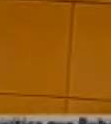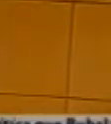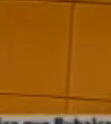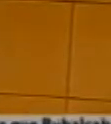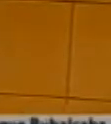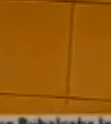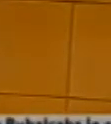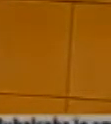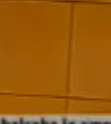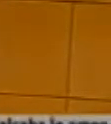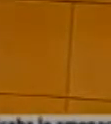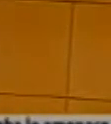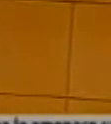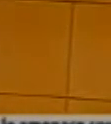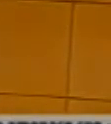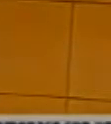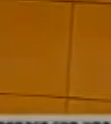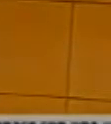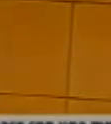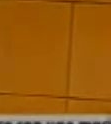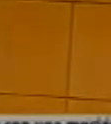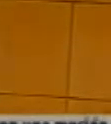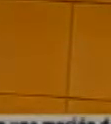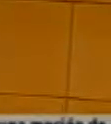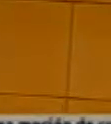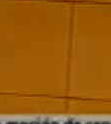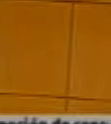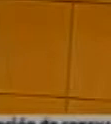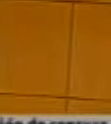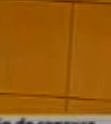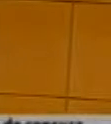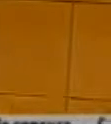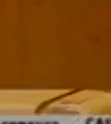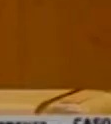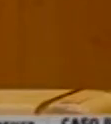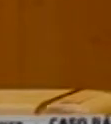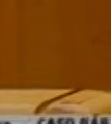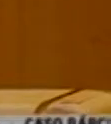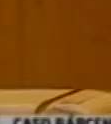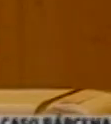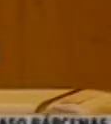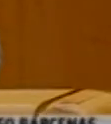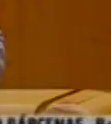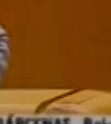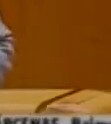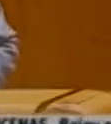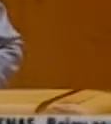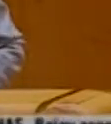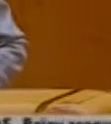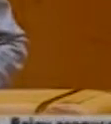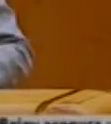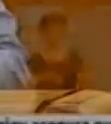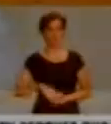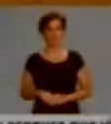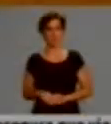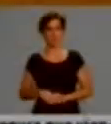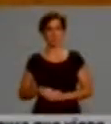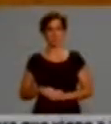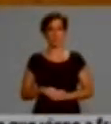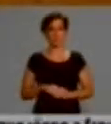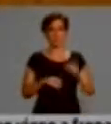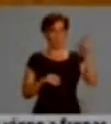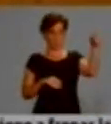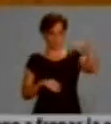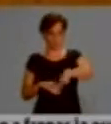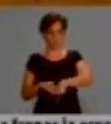federal de Izquierda Unida, Cayo Lara. Gracias, señor presidente. Señor Rajoy, comparece